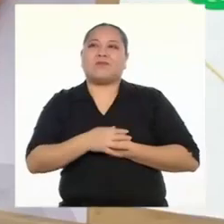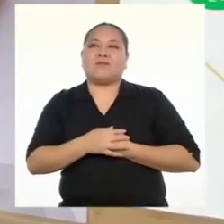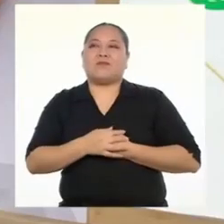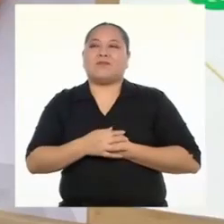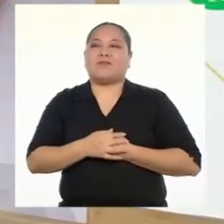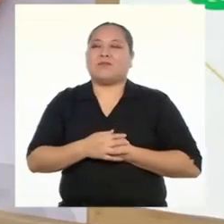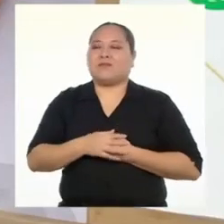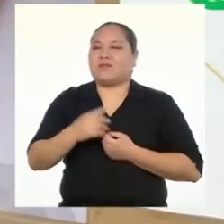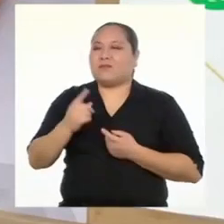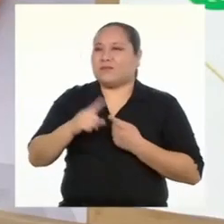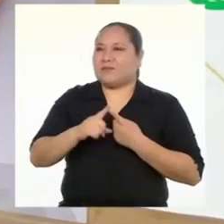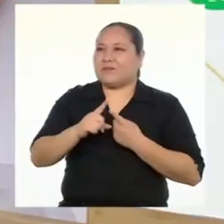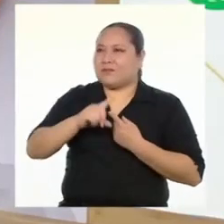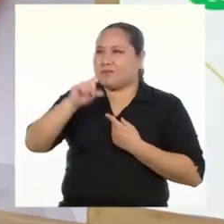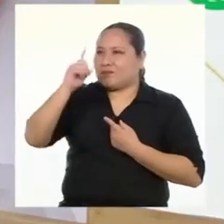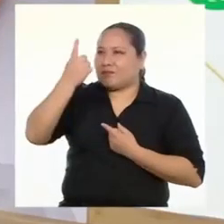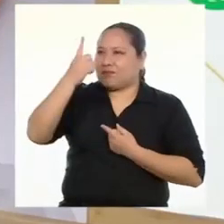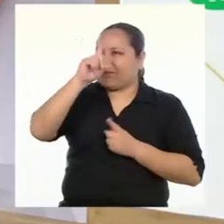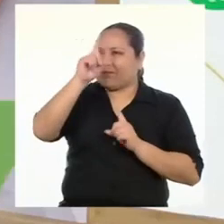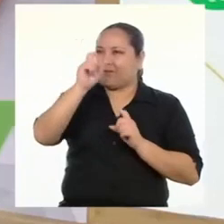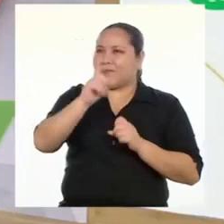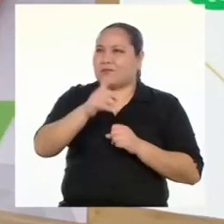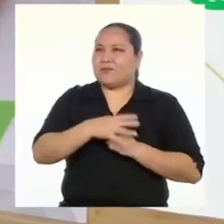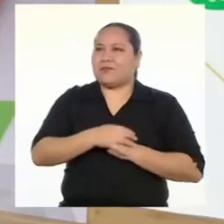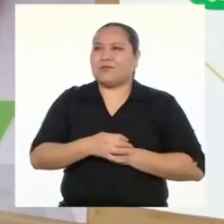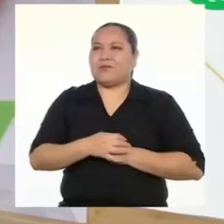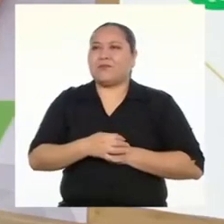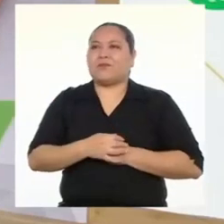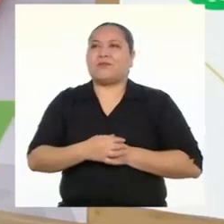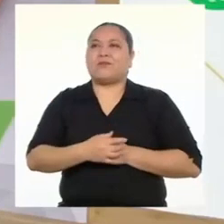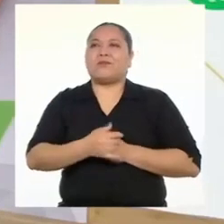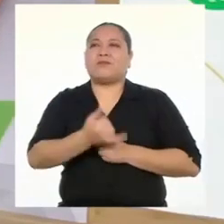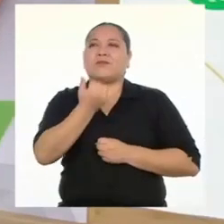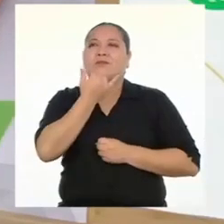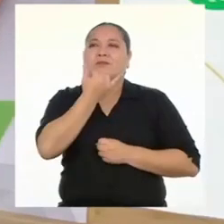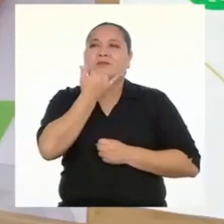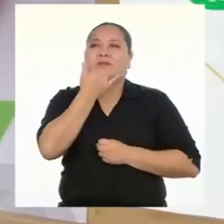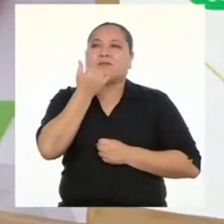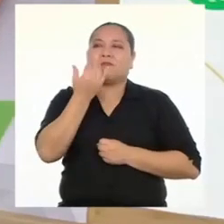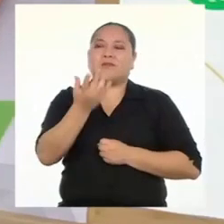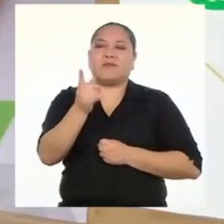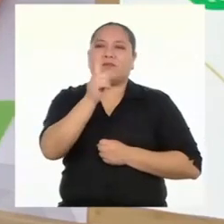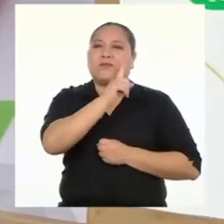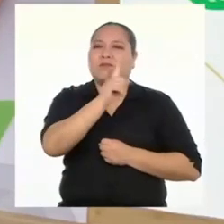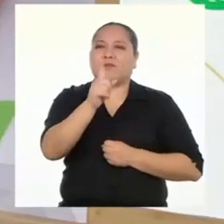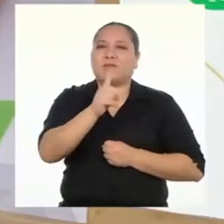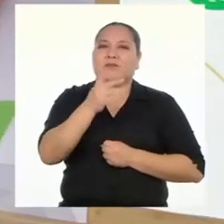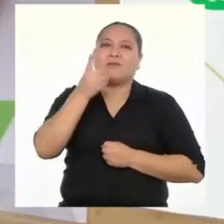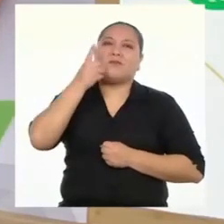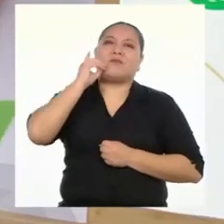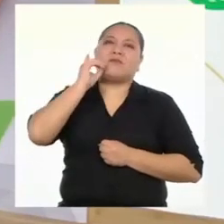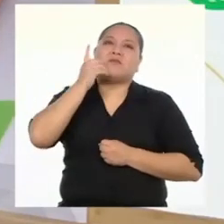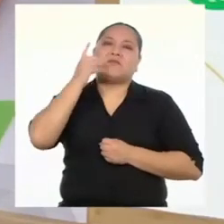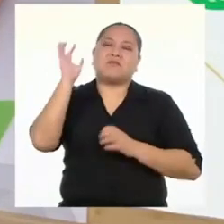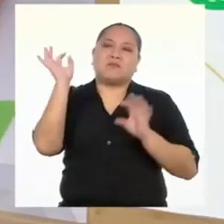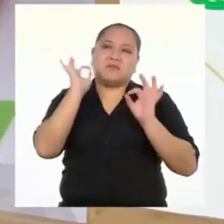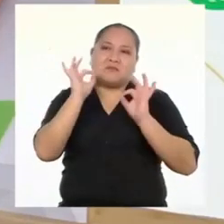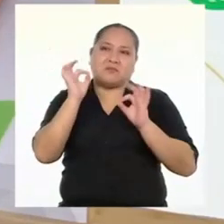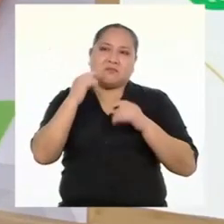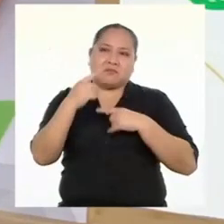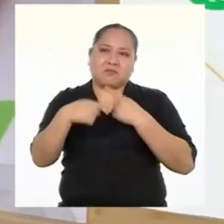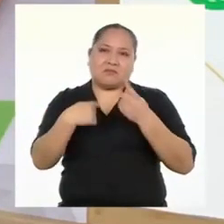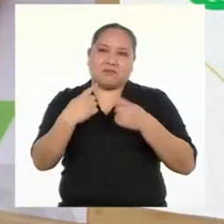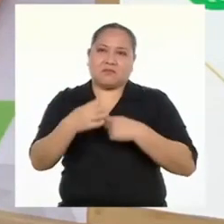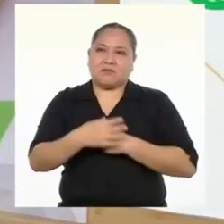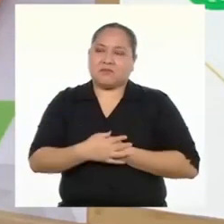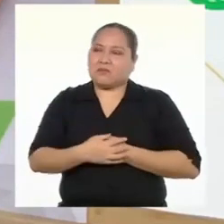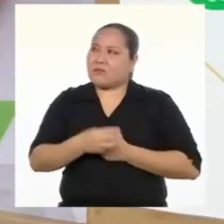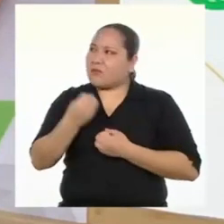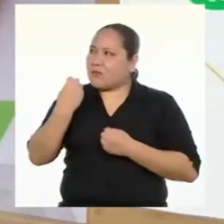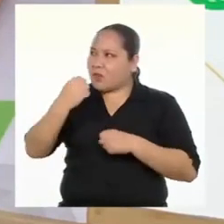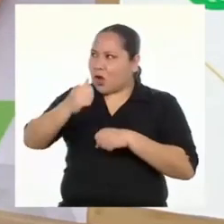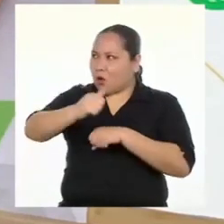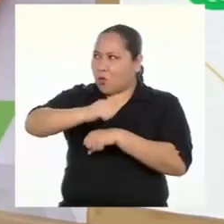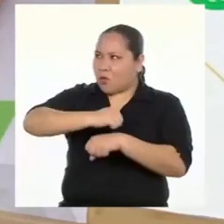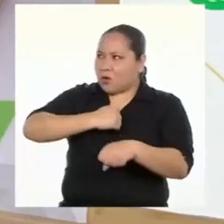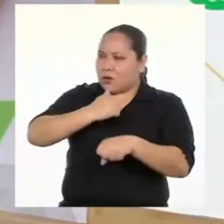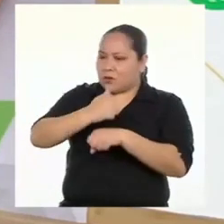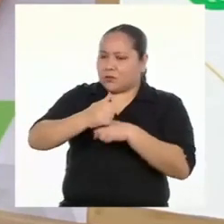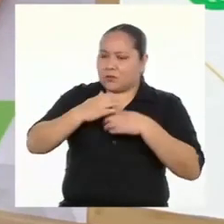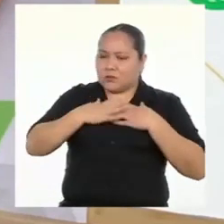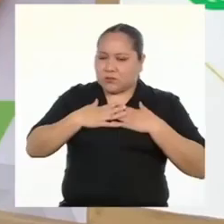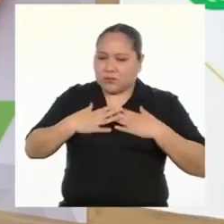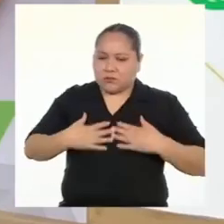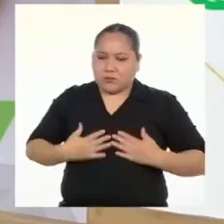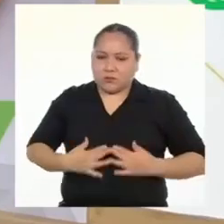secundaria. Mi primera consulta es, ¿qué pasaría si no tomamos desayuno todos los días? ¿Cómo afectaría a los